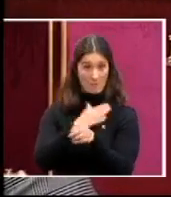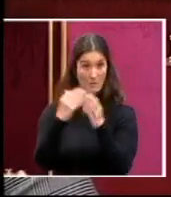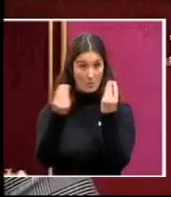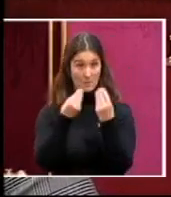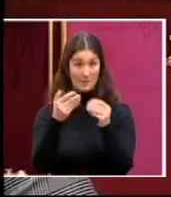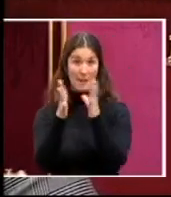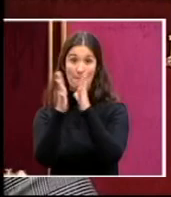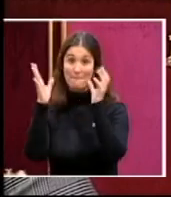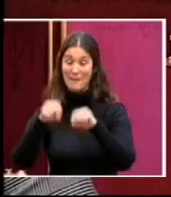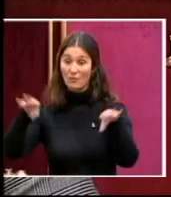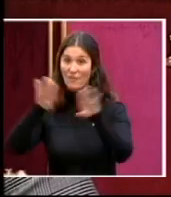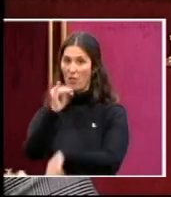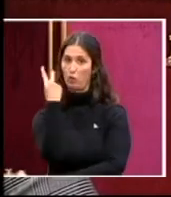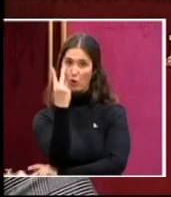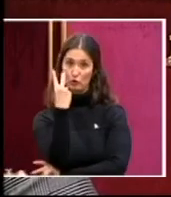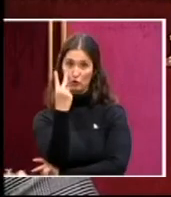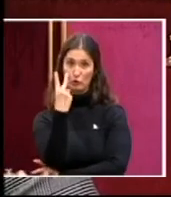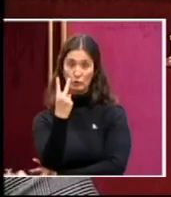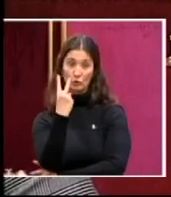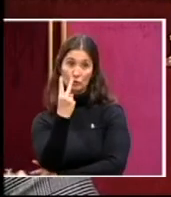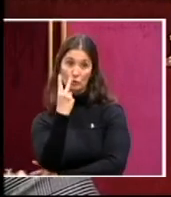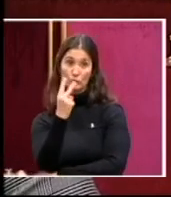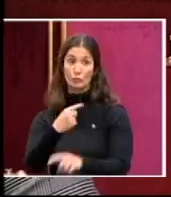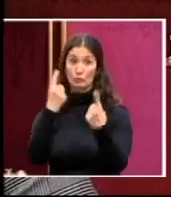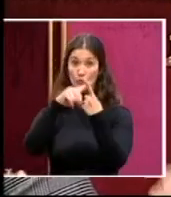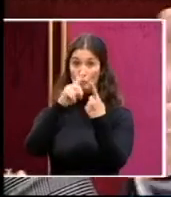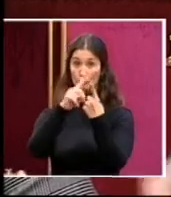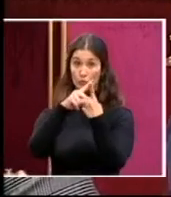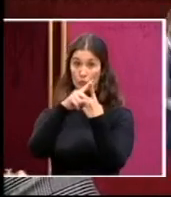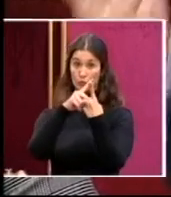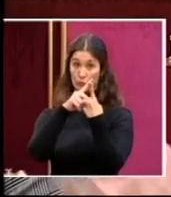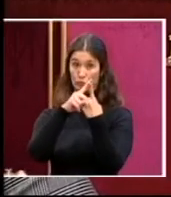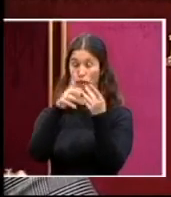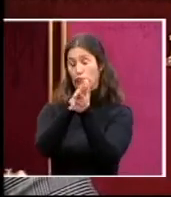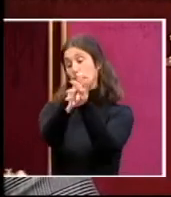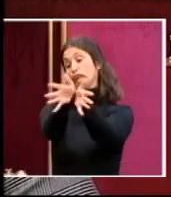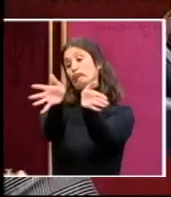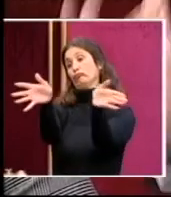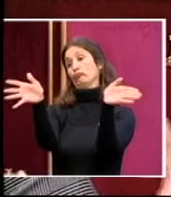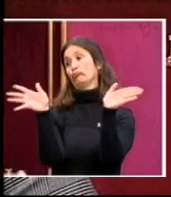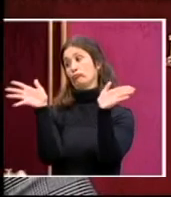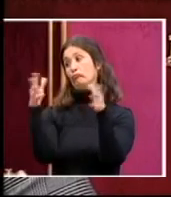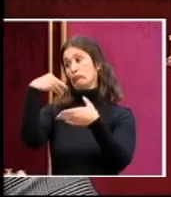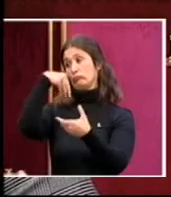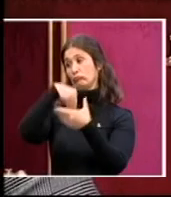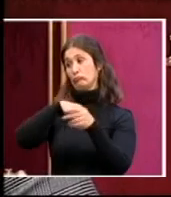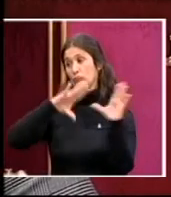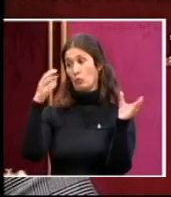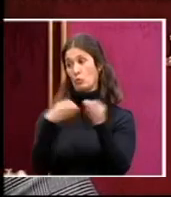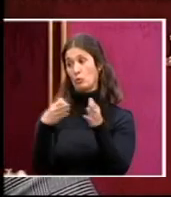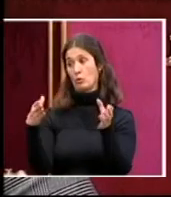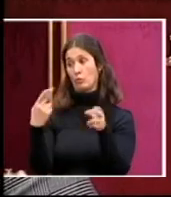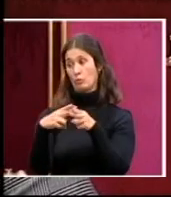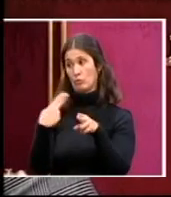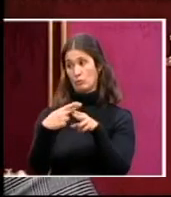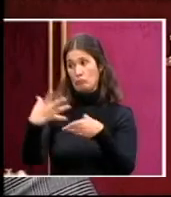que Pactos por la Vega hay dos. Hay uno de amplio espectro que reúne a todos los grupos políticos